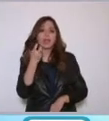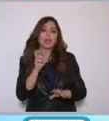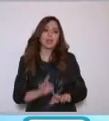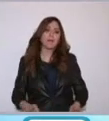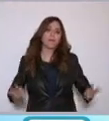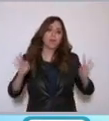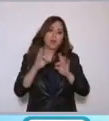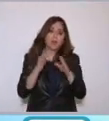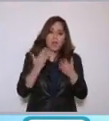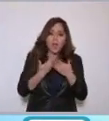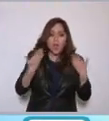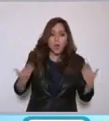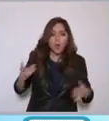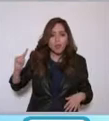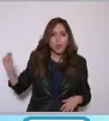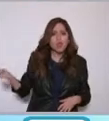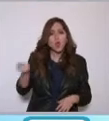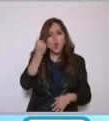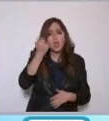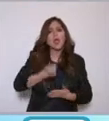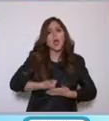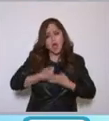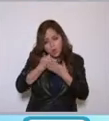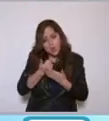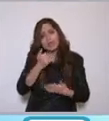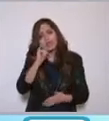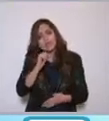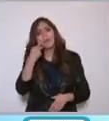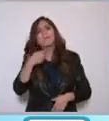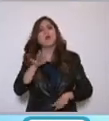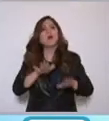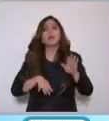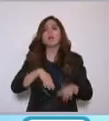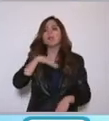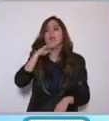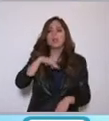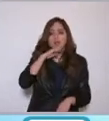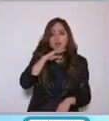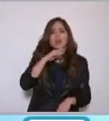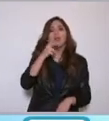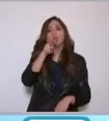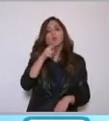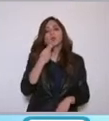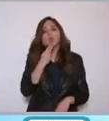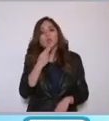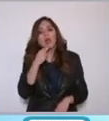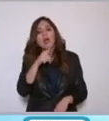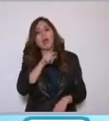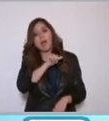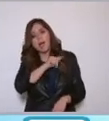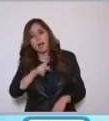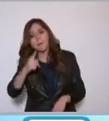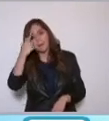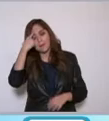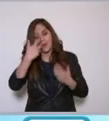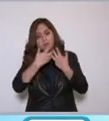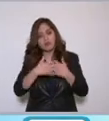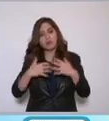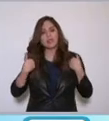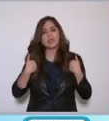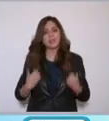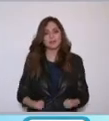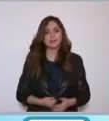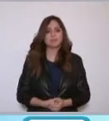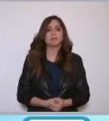la tecnología ayuda mucho, sí, pero también distrae mucho. Muy Entonces, usemos estas aplicaciones para recuperar Muy concentración. bien,